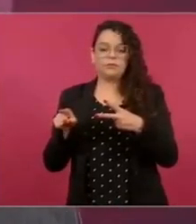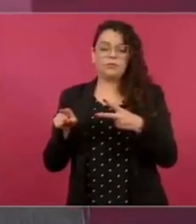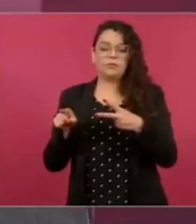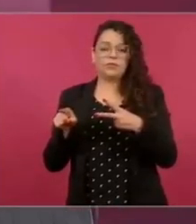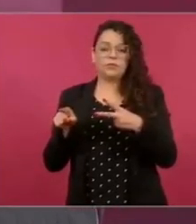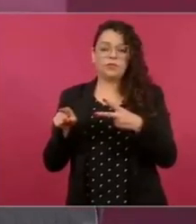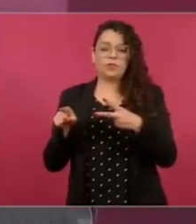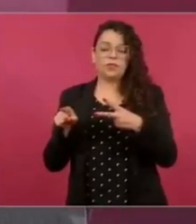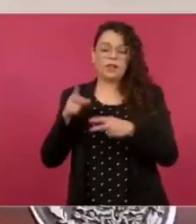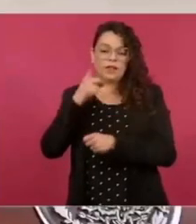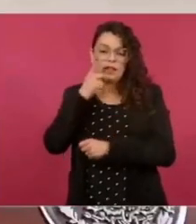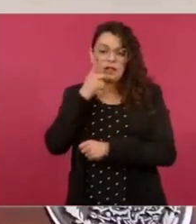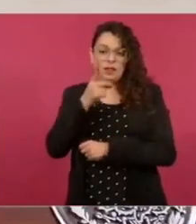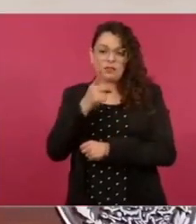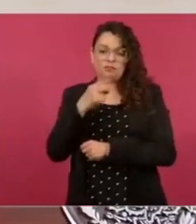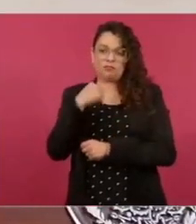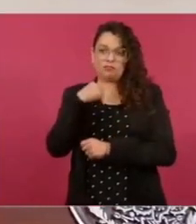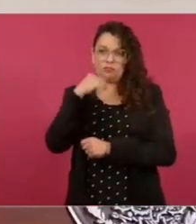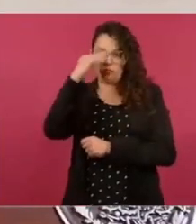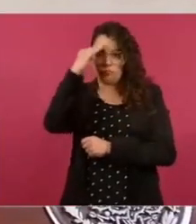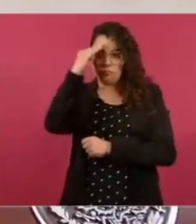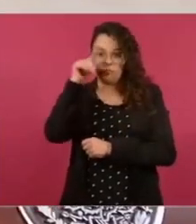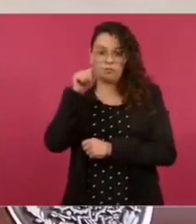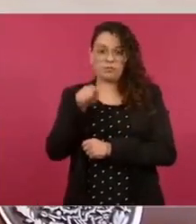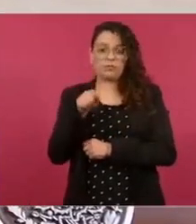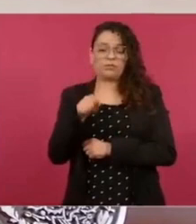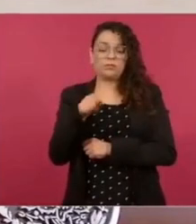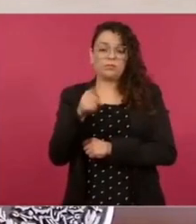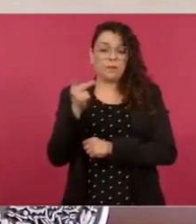se hiciera en urnas.